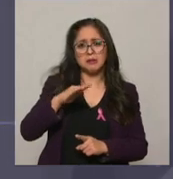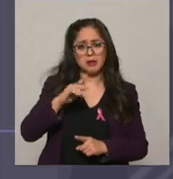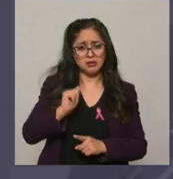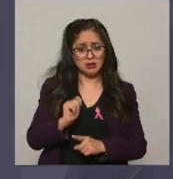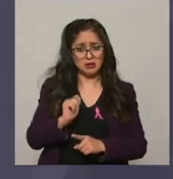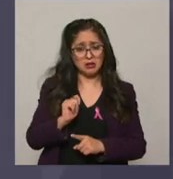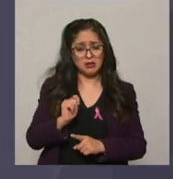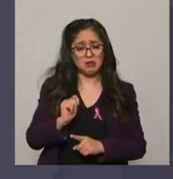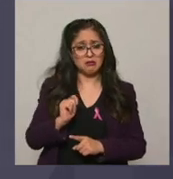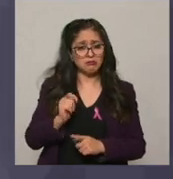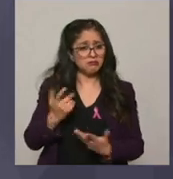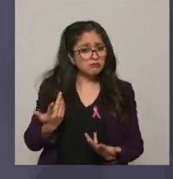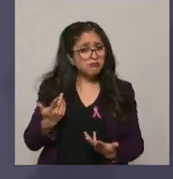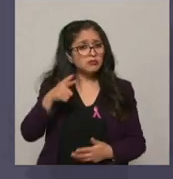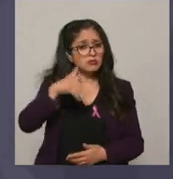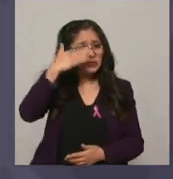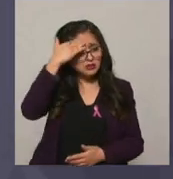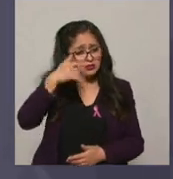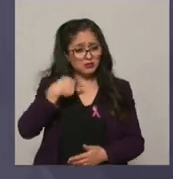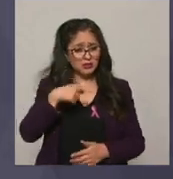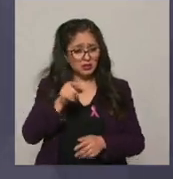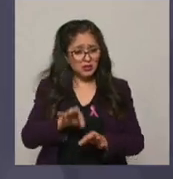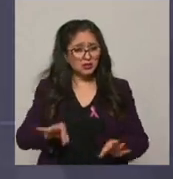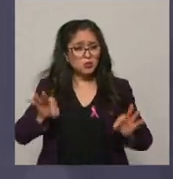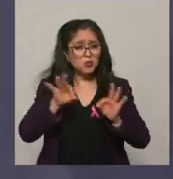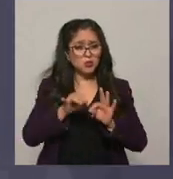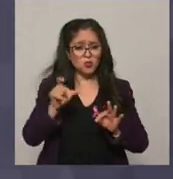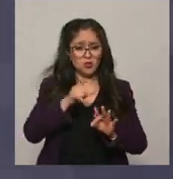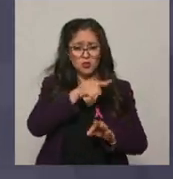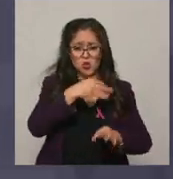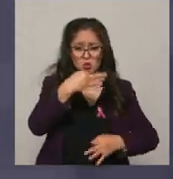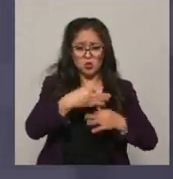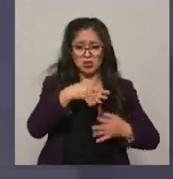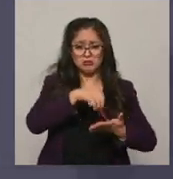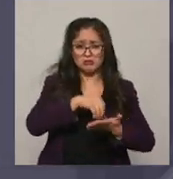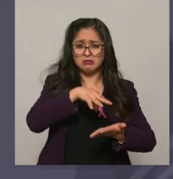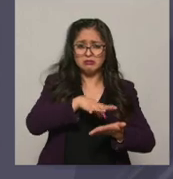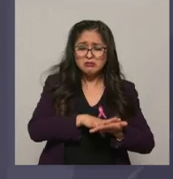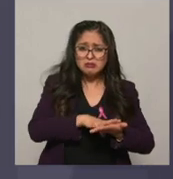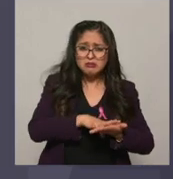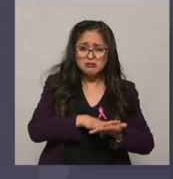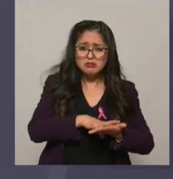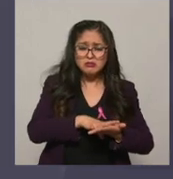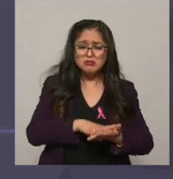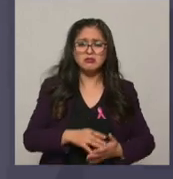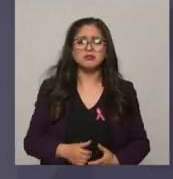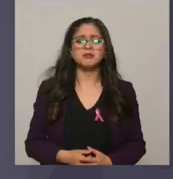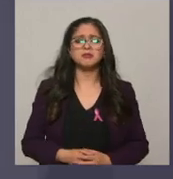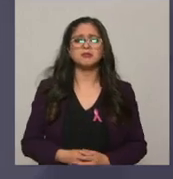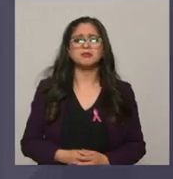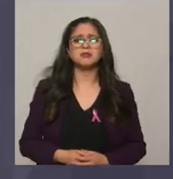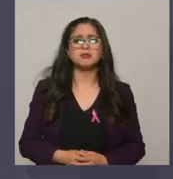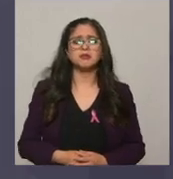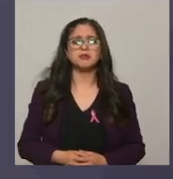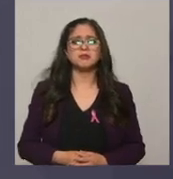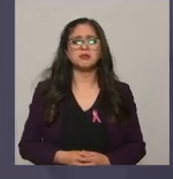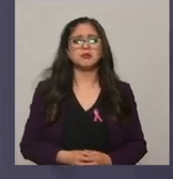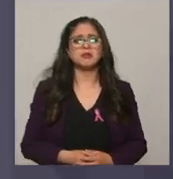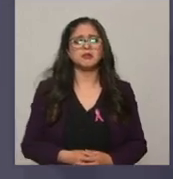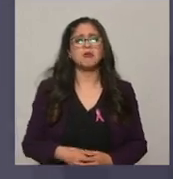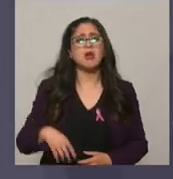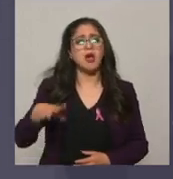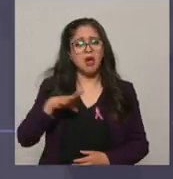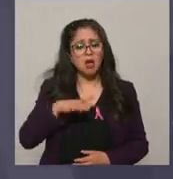Y también creo que es bien importante, ahorita que hablabas de las sentencias, también hay un protocolo que